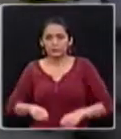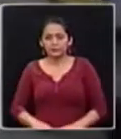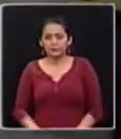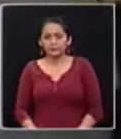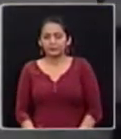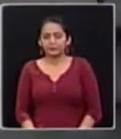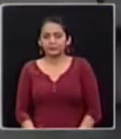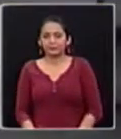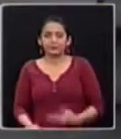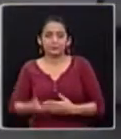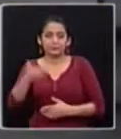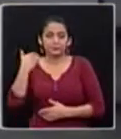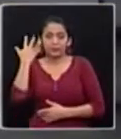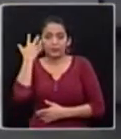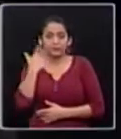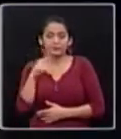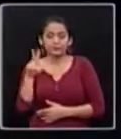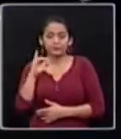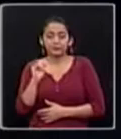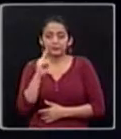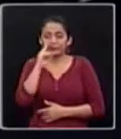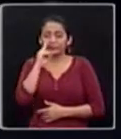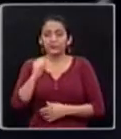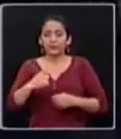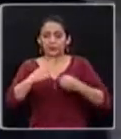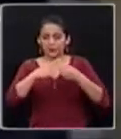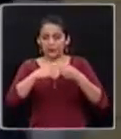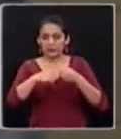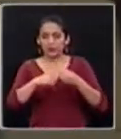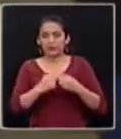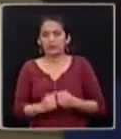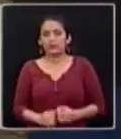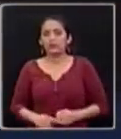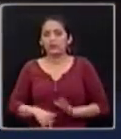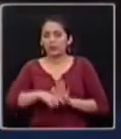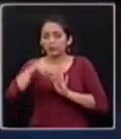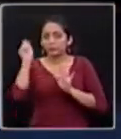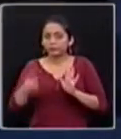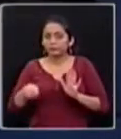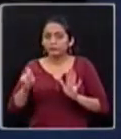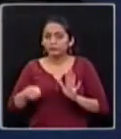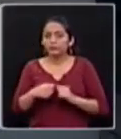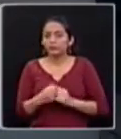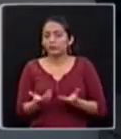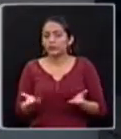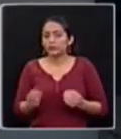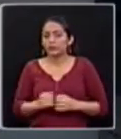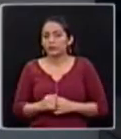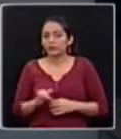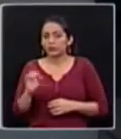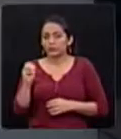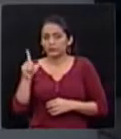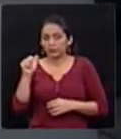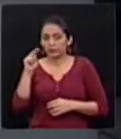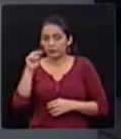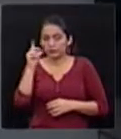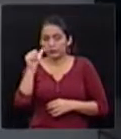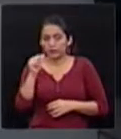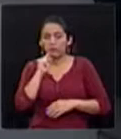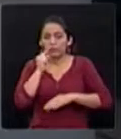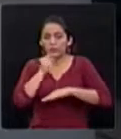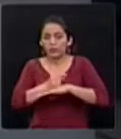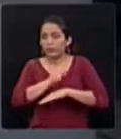El pasado 3 de junio en la unidad de flagrancia en Quito, la jueza de garantías penales Yolanda Mayorga ordenó prisión preventiva para